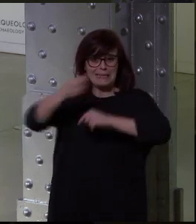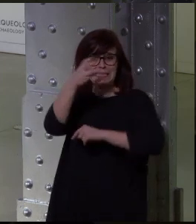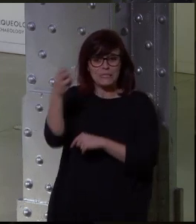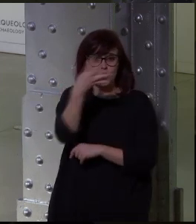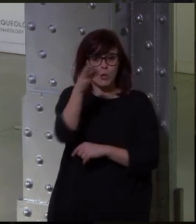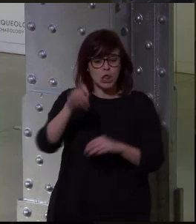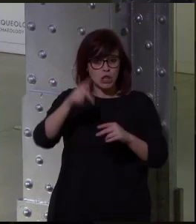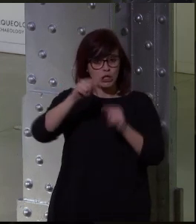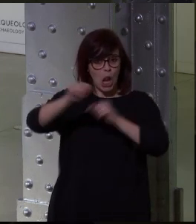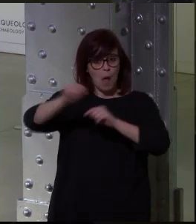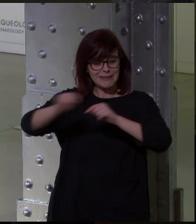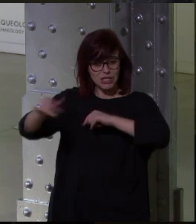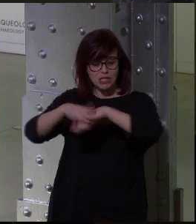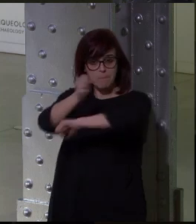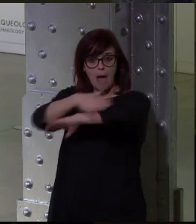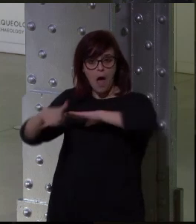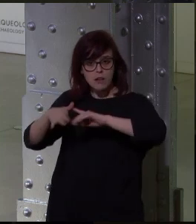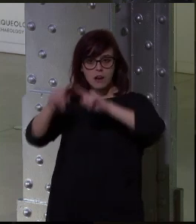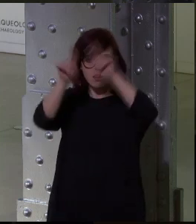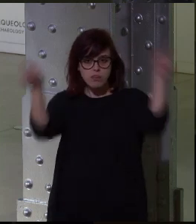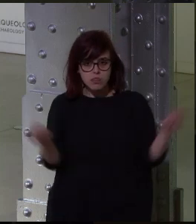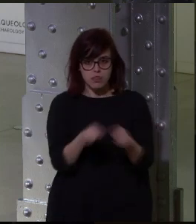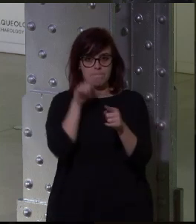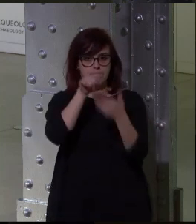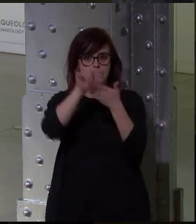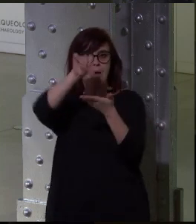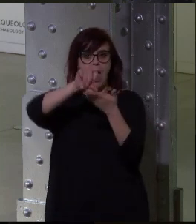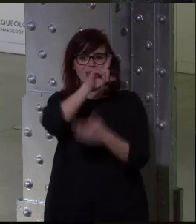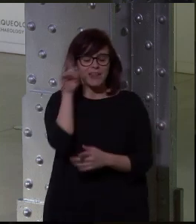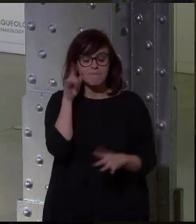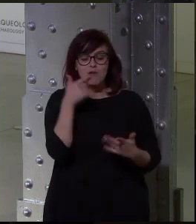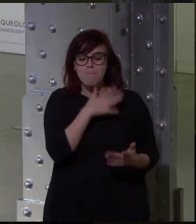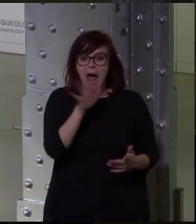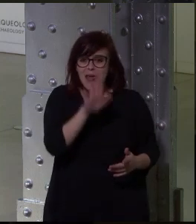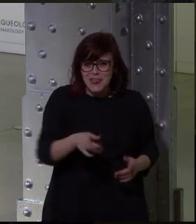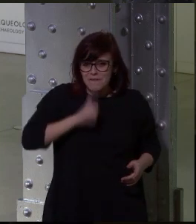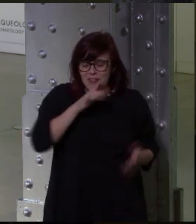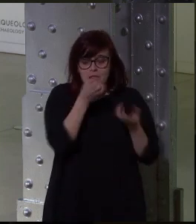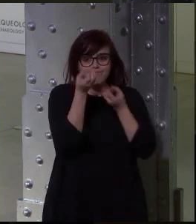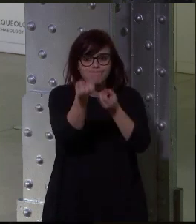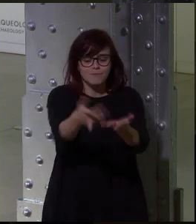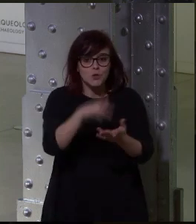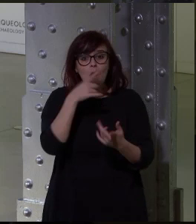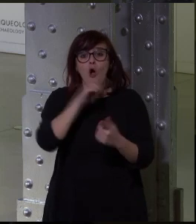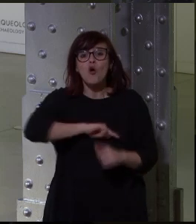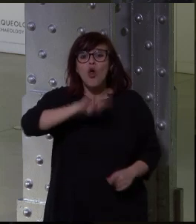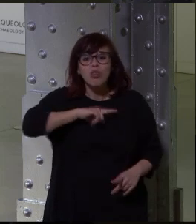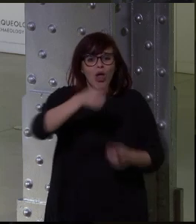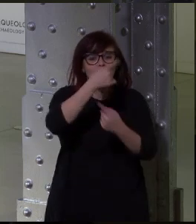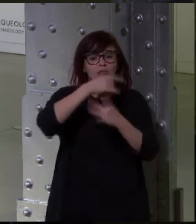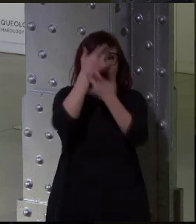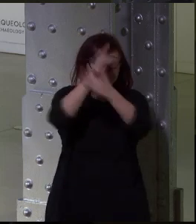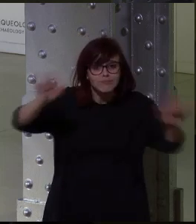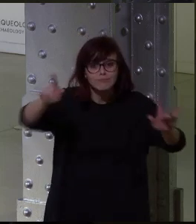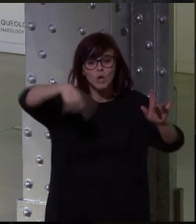300, 400 kilómetros del mar, y resulta difícil transmitir que seamos conscientes de la